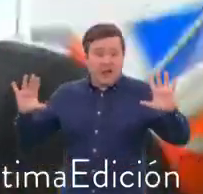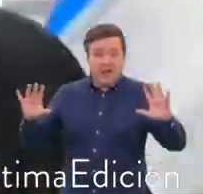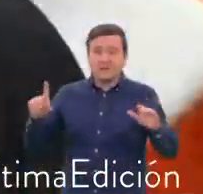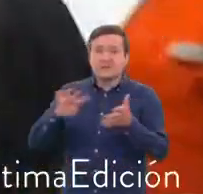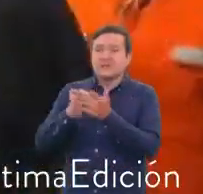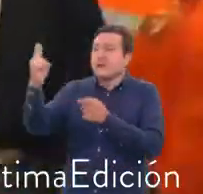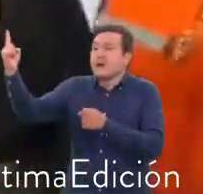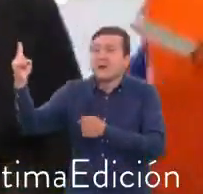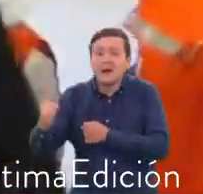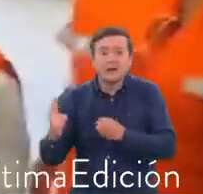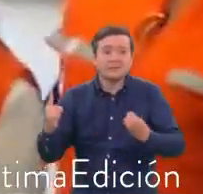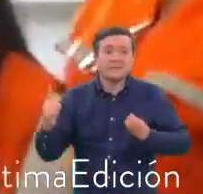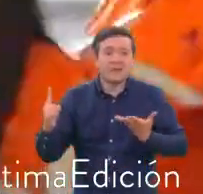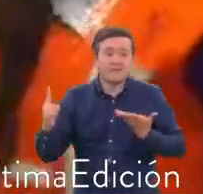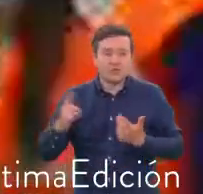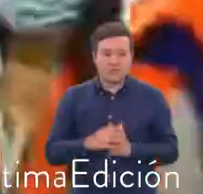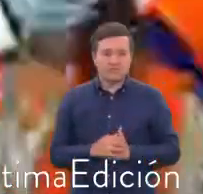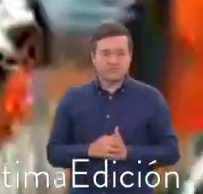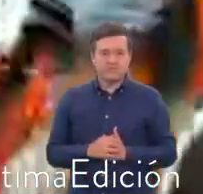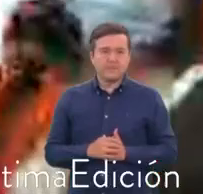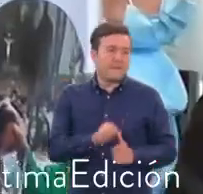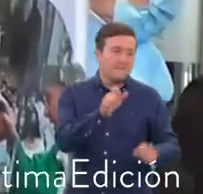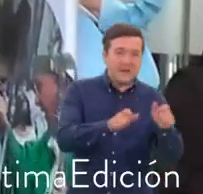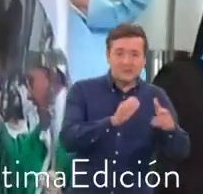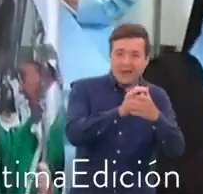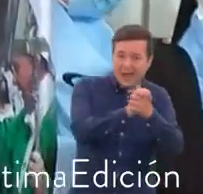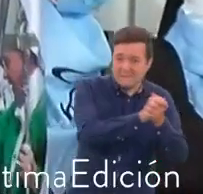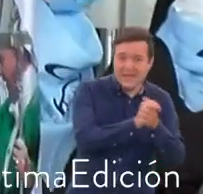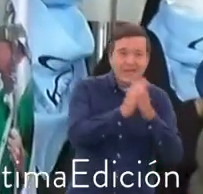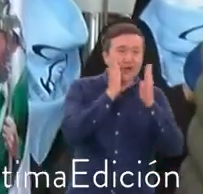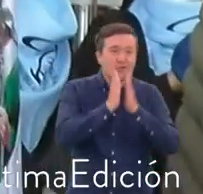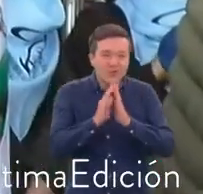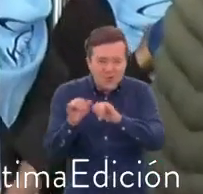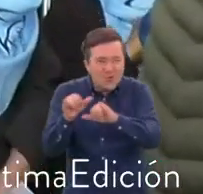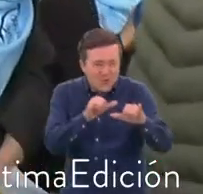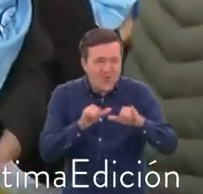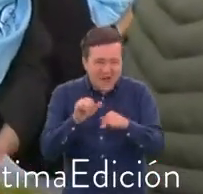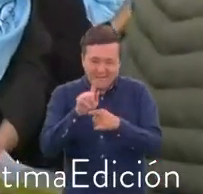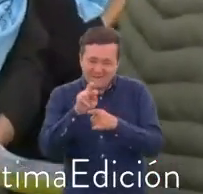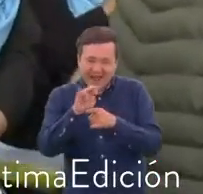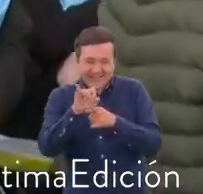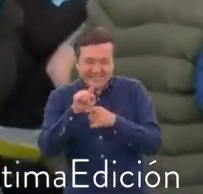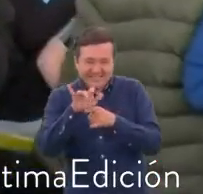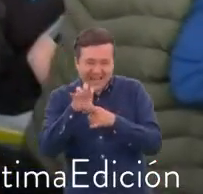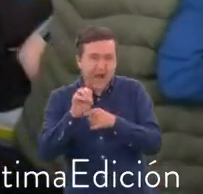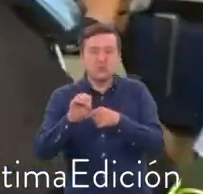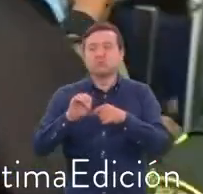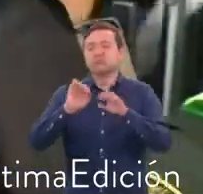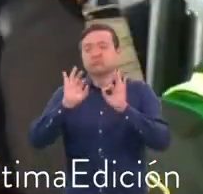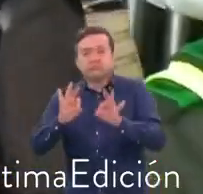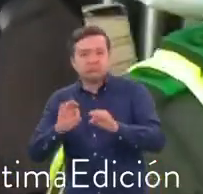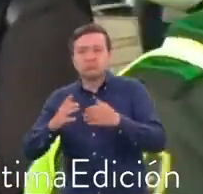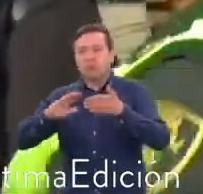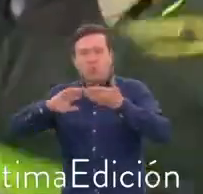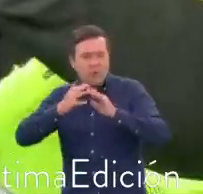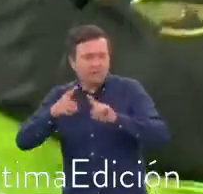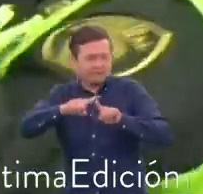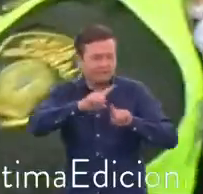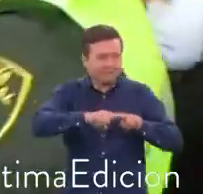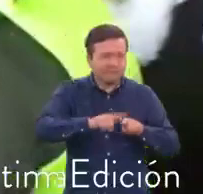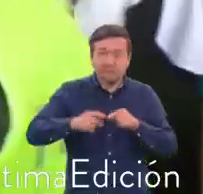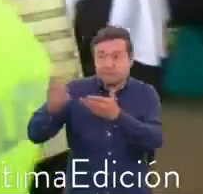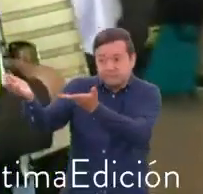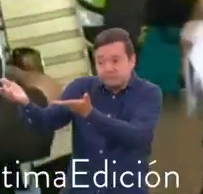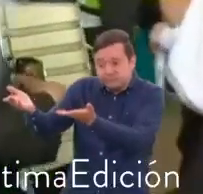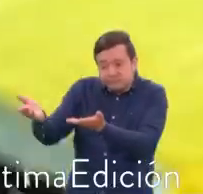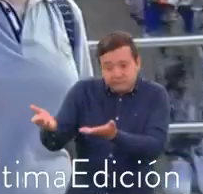vida. Familiares, amigos, hermanas franciscanas y comunidad en general acompañaron el traslado desde el aeropuerto hasta la capital de Nariño.